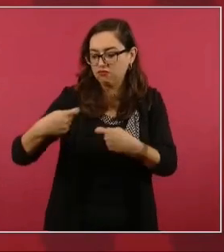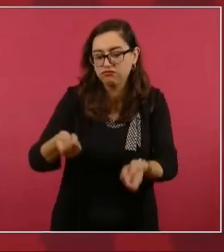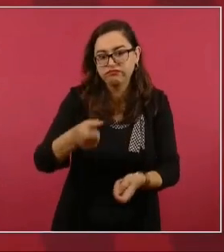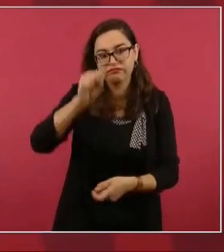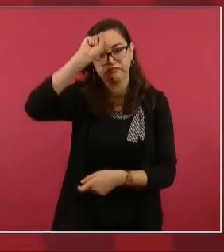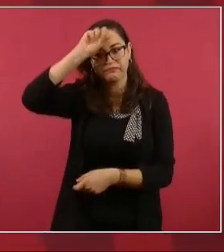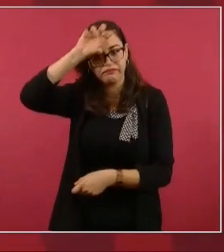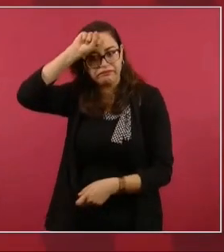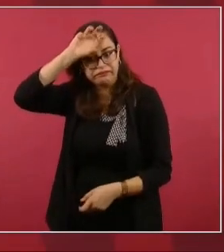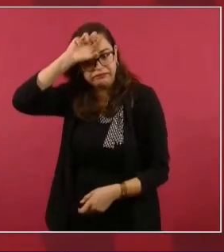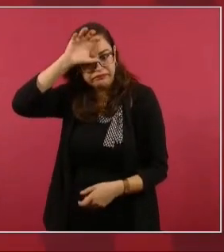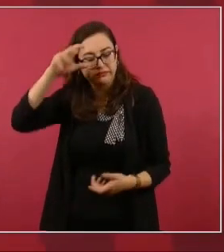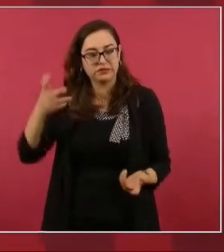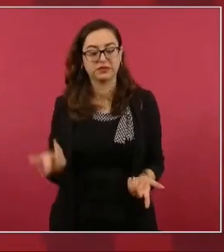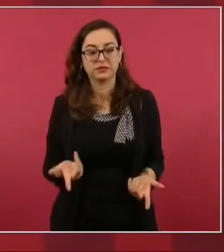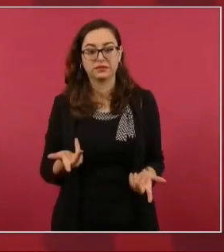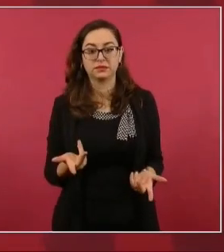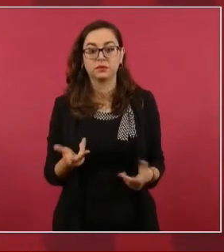es neoporfirismo,